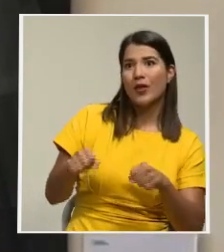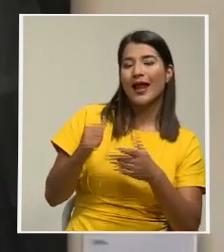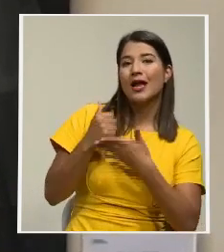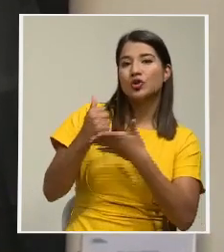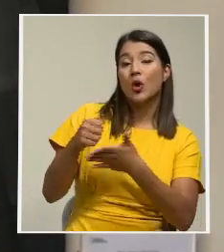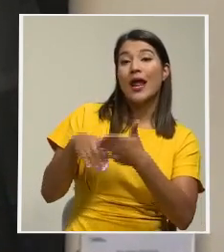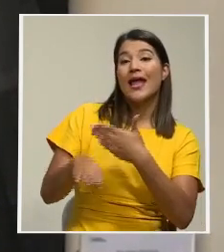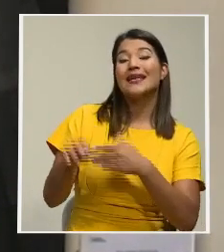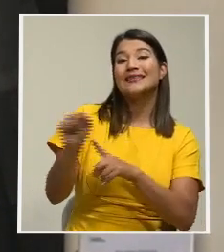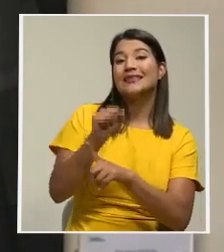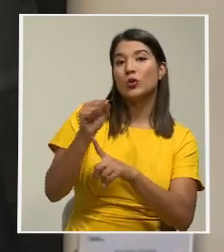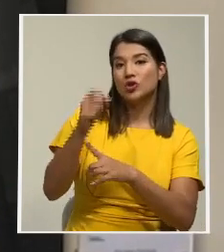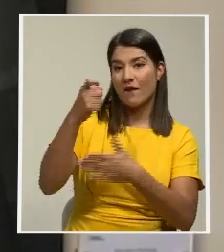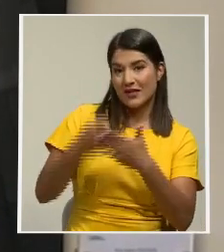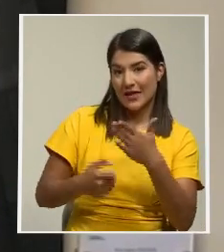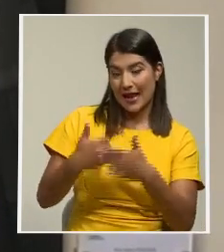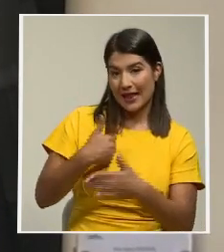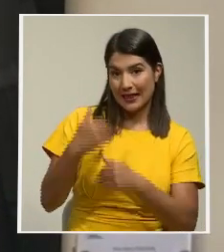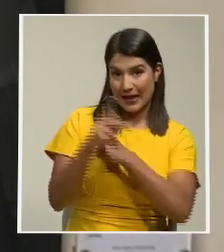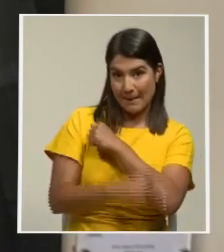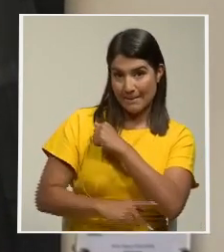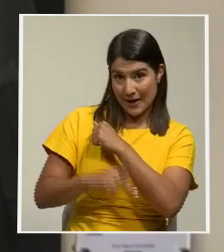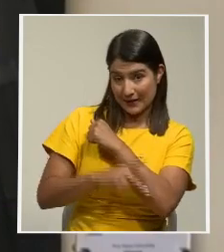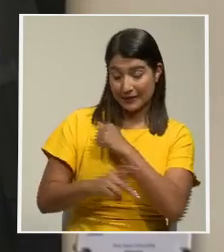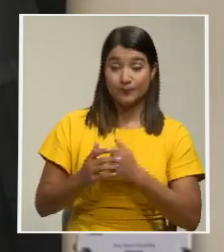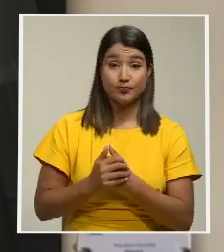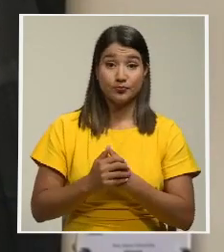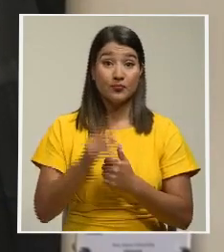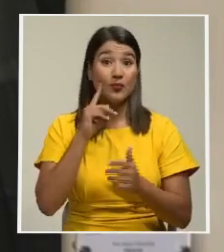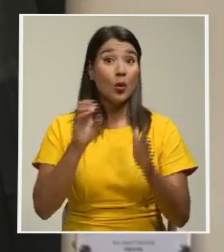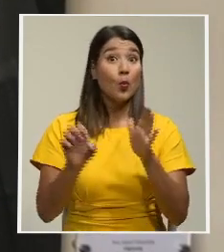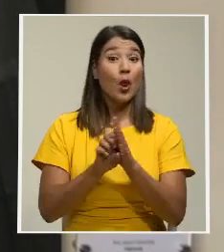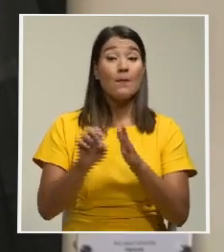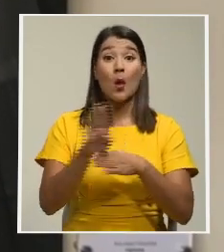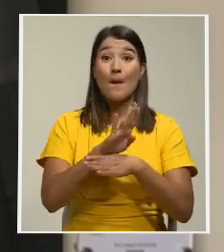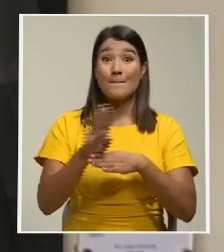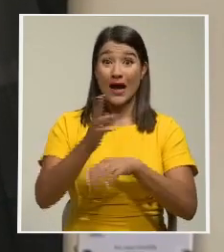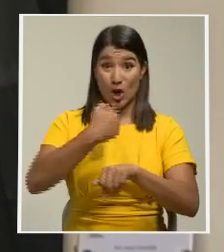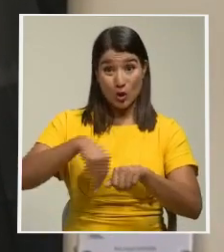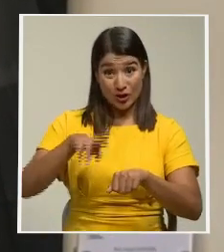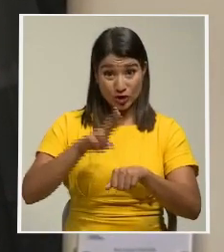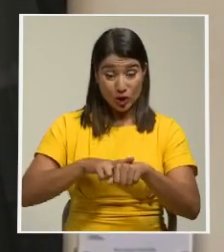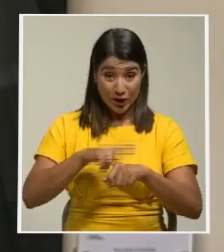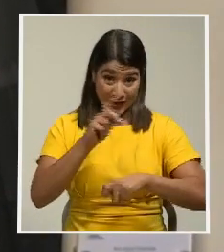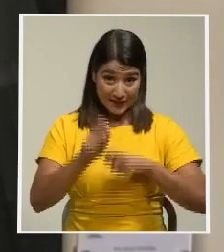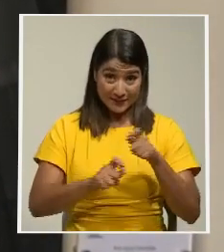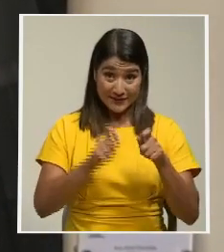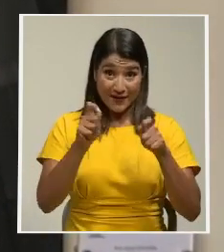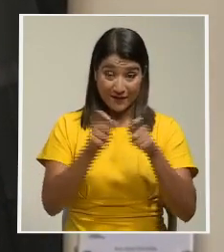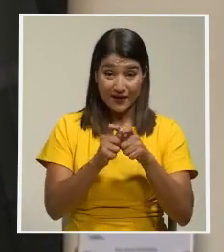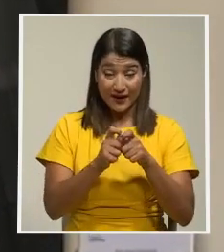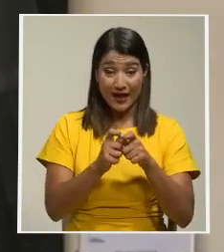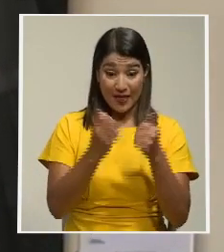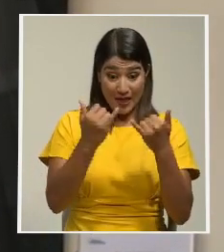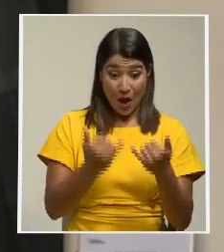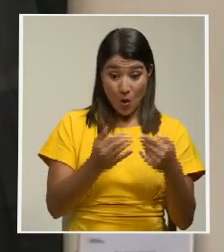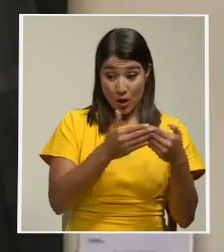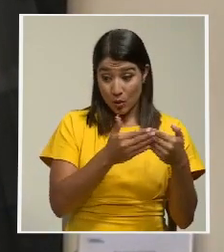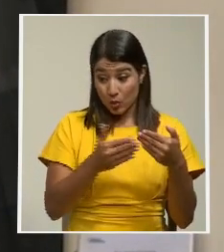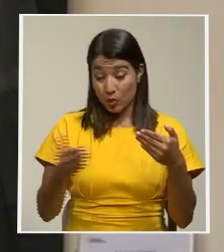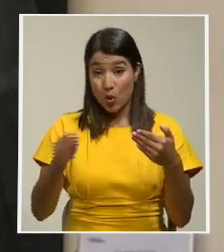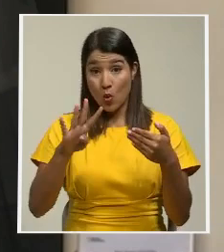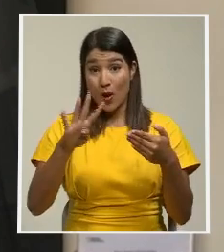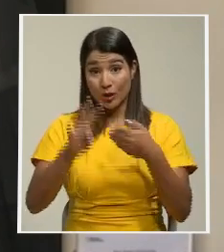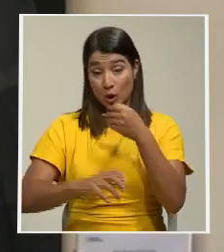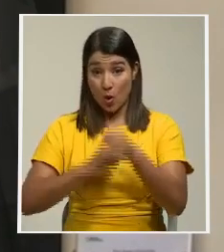situación fiscal. En el caso particular del Banco Nacional, ese aporte a lo largo de los próximos 4 años, tal y